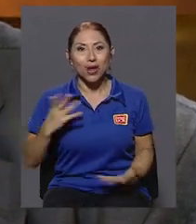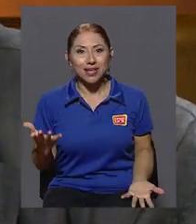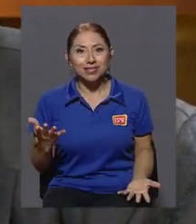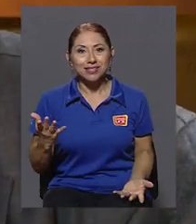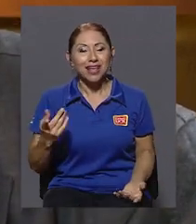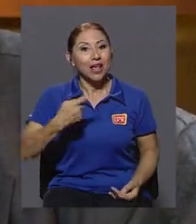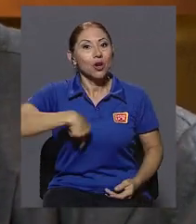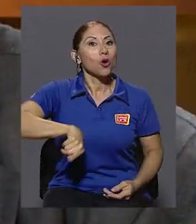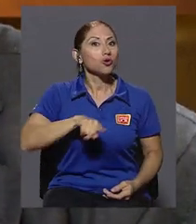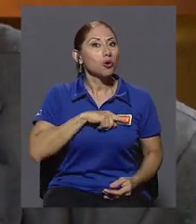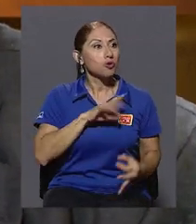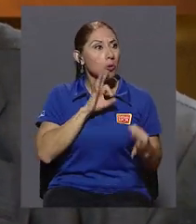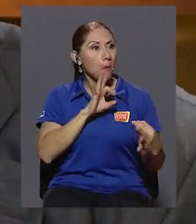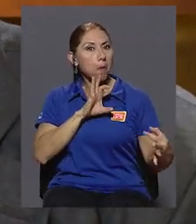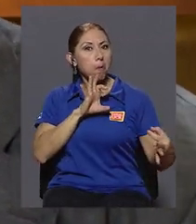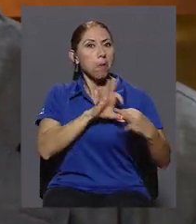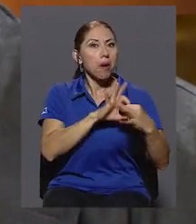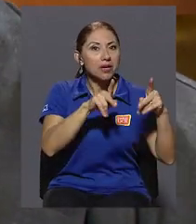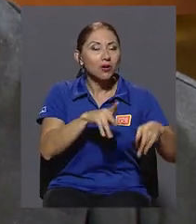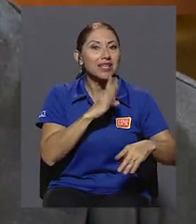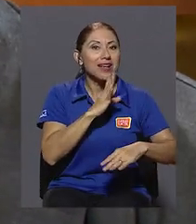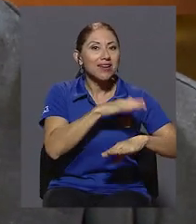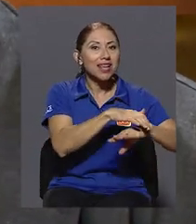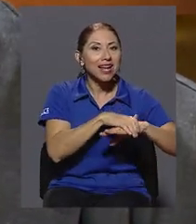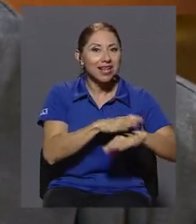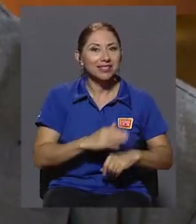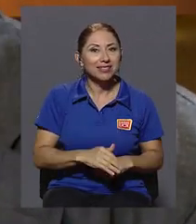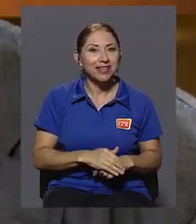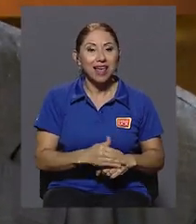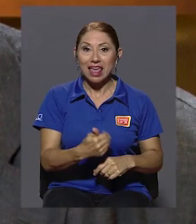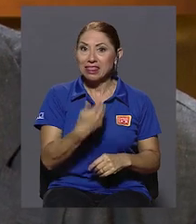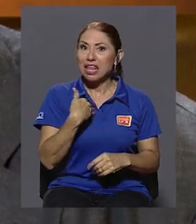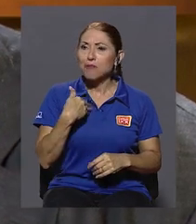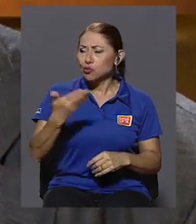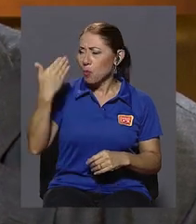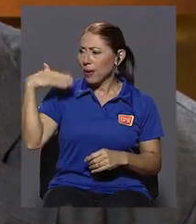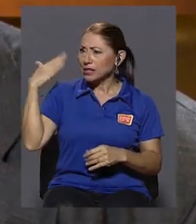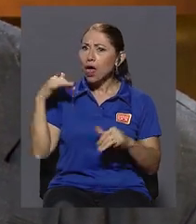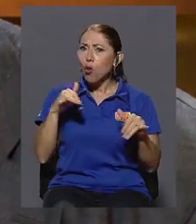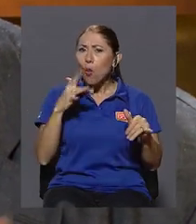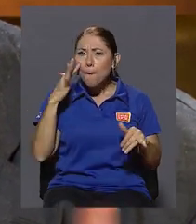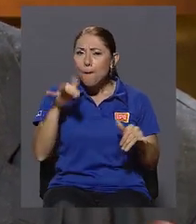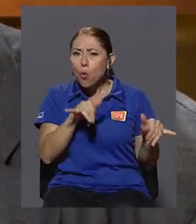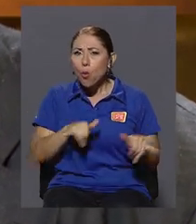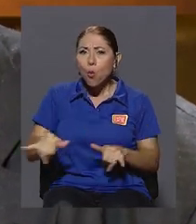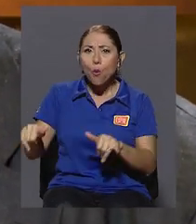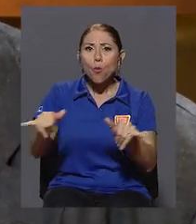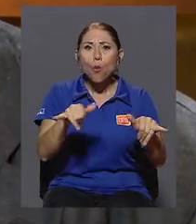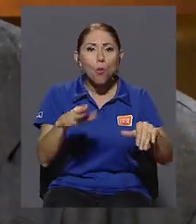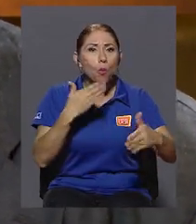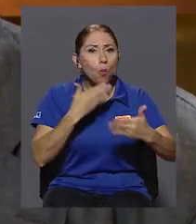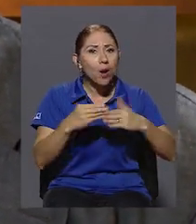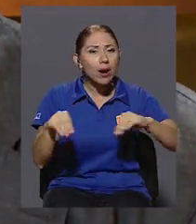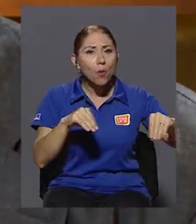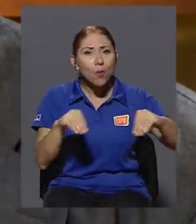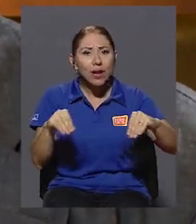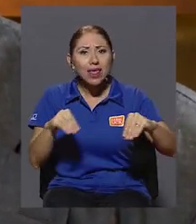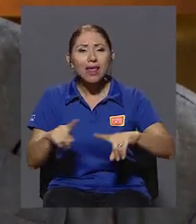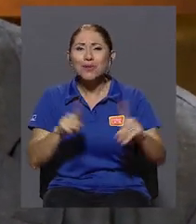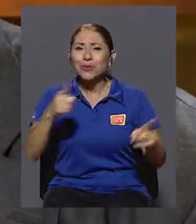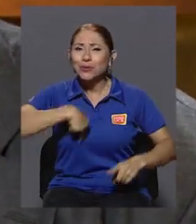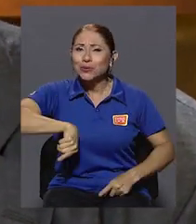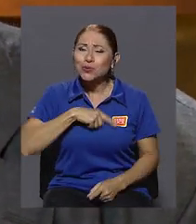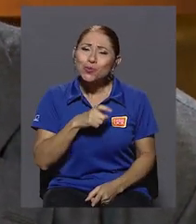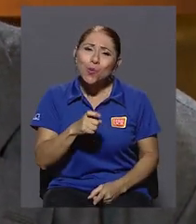Nos llevamos muy bien con quienes hablan inglés. Tenemos un pasado muy común, tenemos buena movilidad en la región y